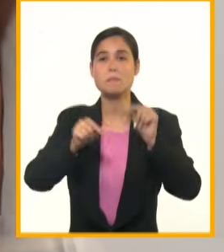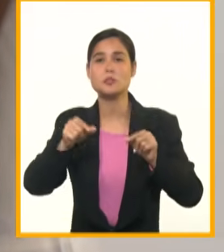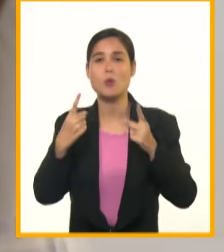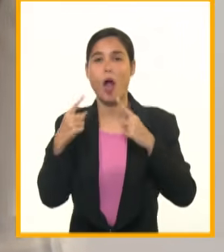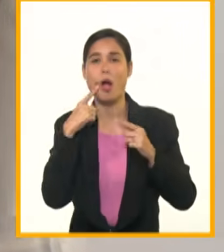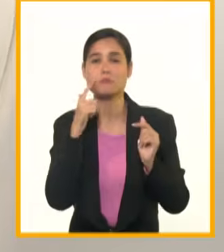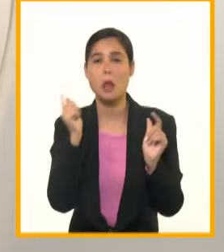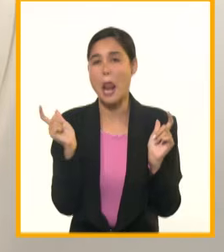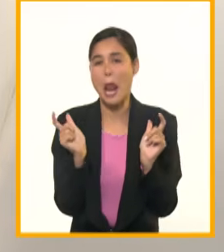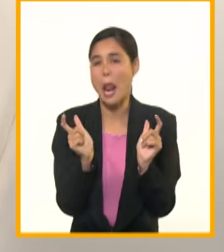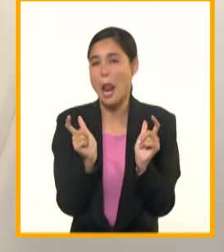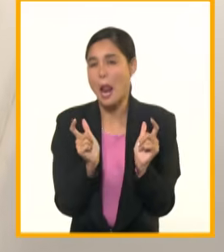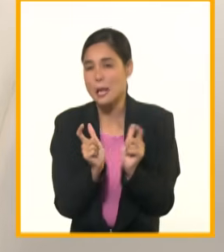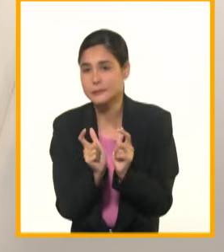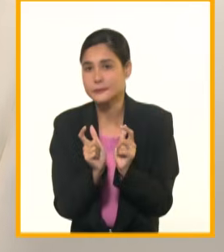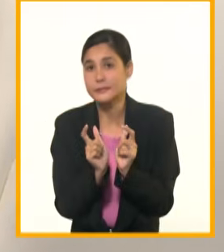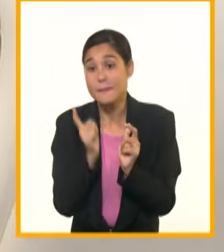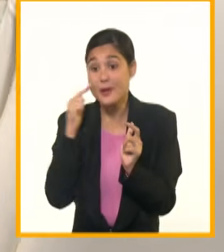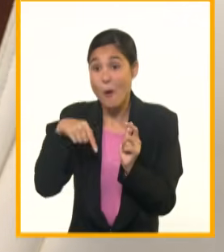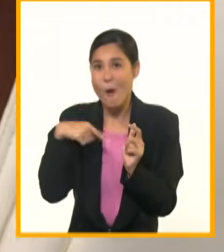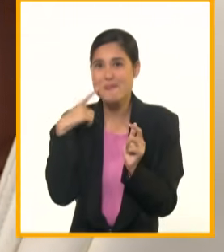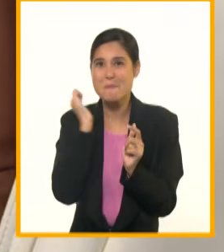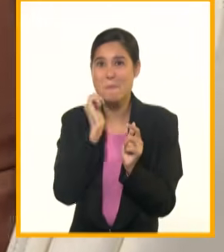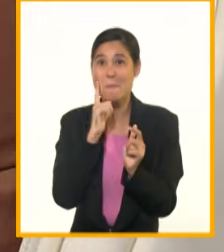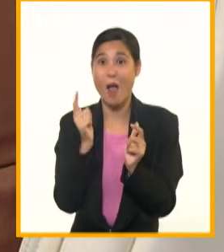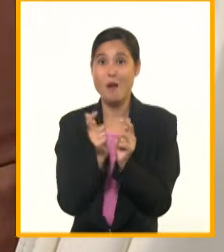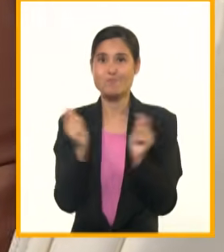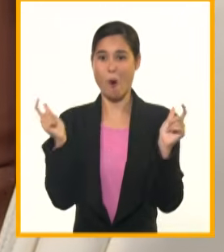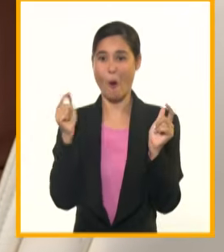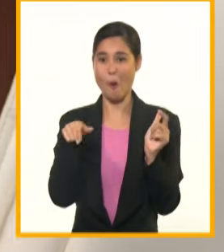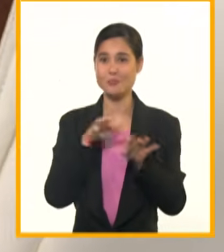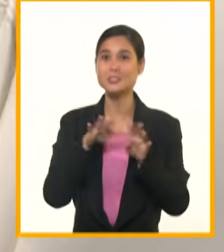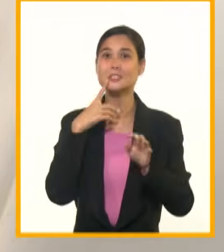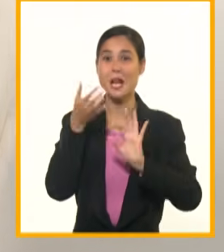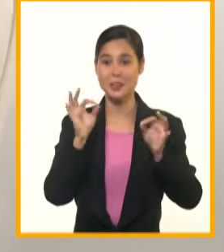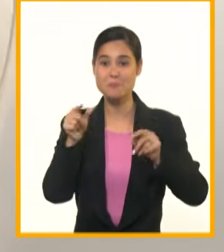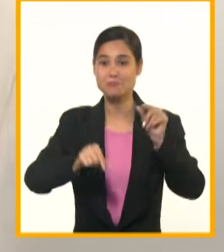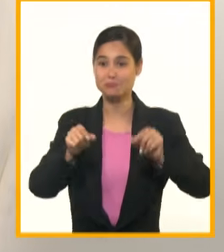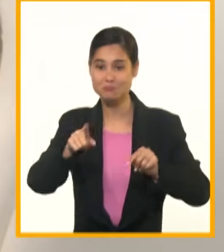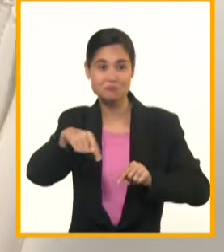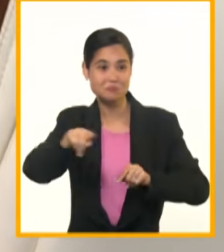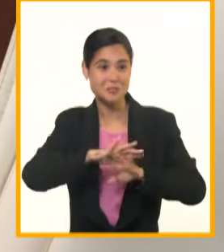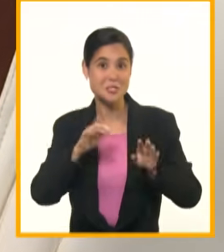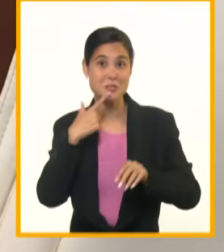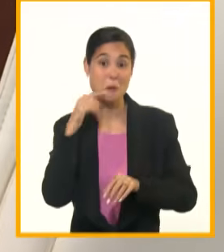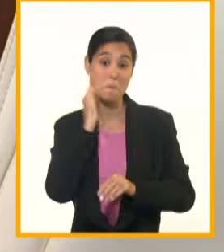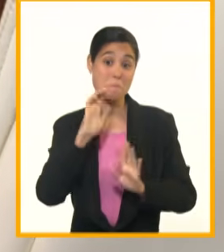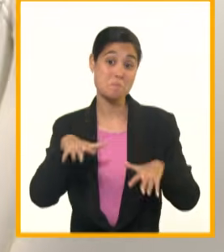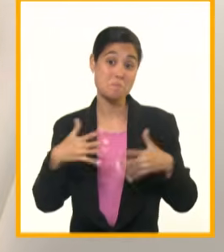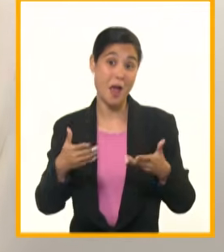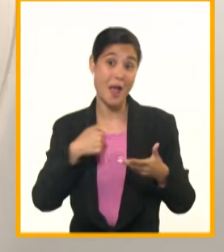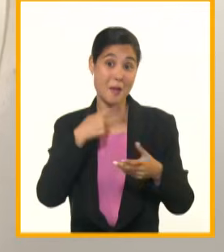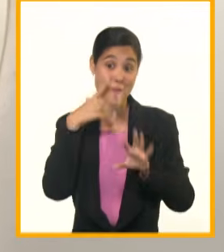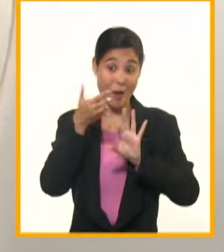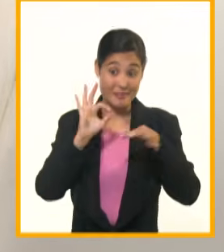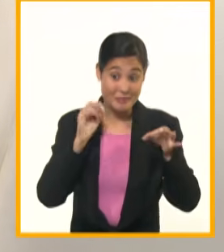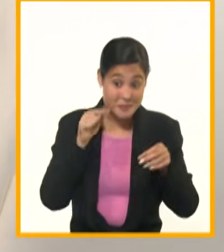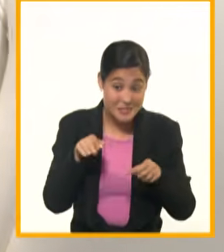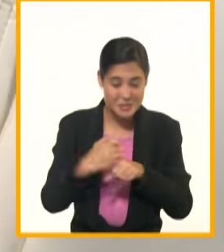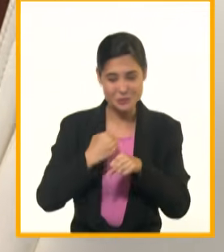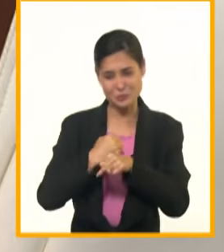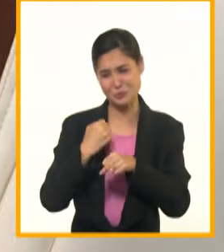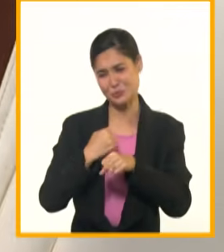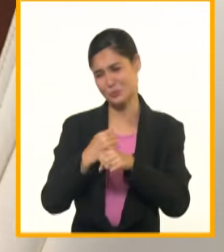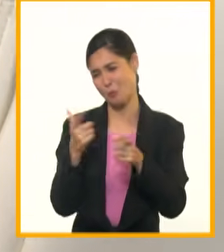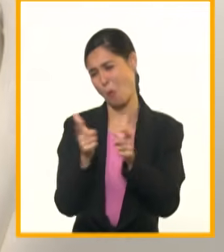eso también... Me explicaba Teresa, la directora de la zona especial, que eso ha ido cambiando, es decir, que hoy hay más fuerza de trabajo de Artemisa que de la